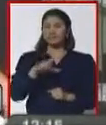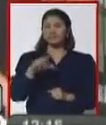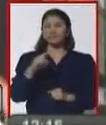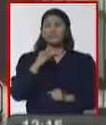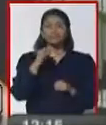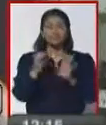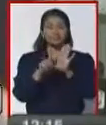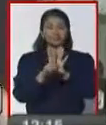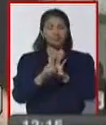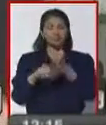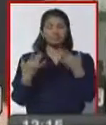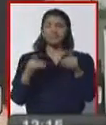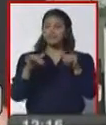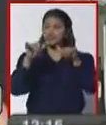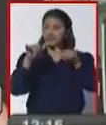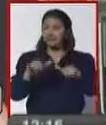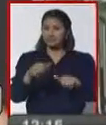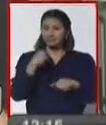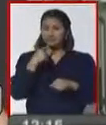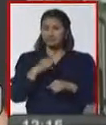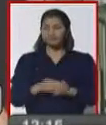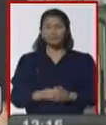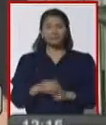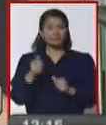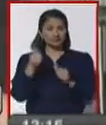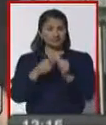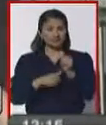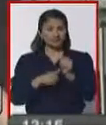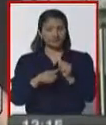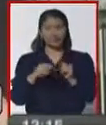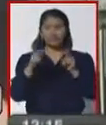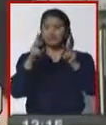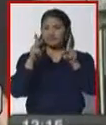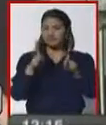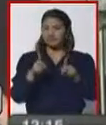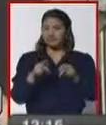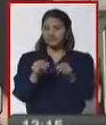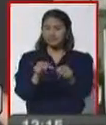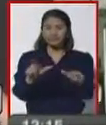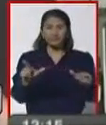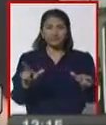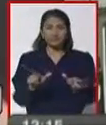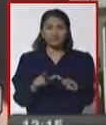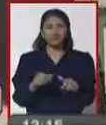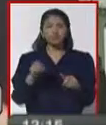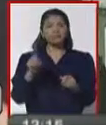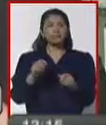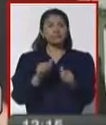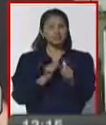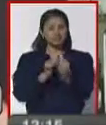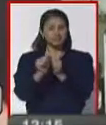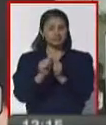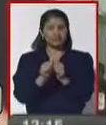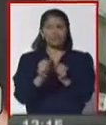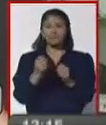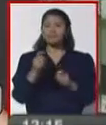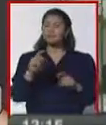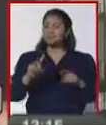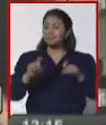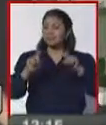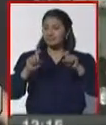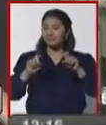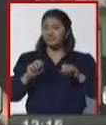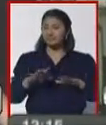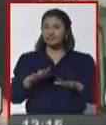3131, donde se establece que cada personal idóneo para cada área, mediante un concurso de mérito y examen de competencia, tiene